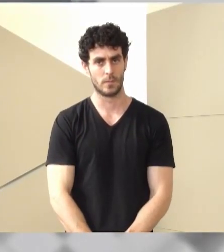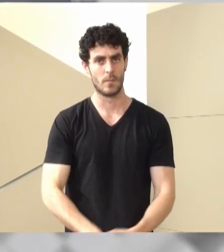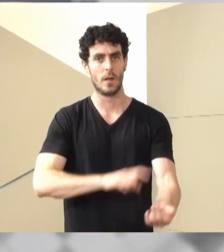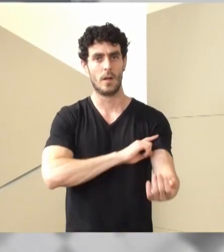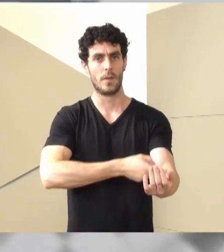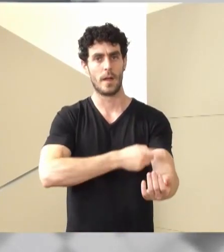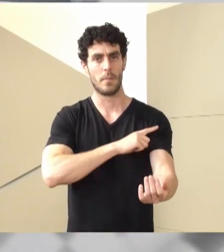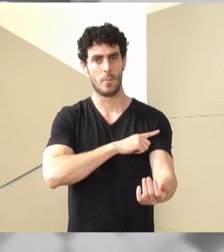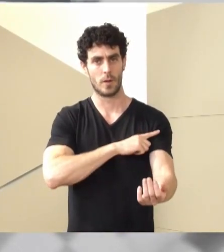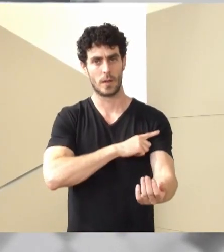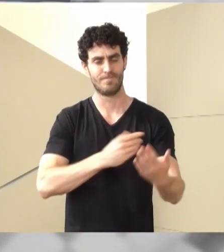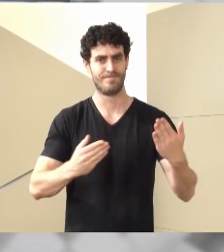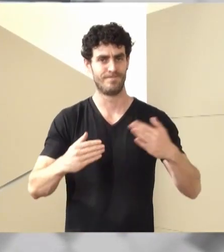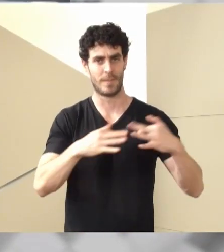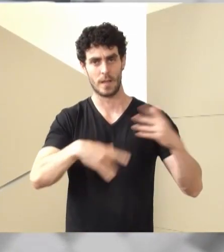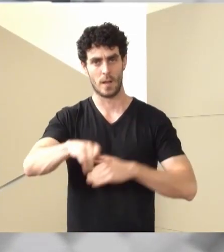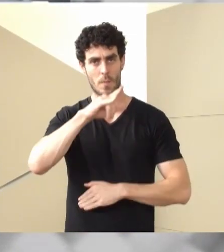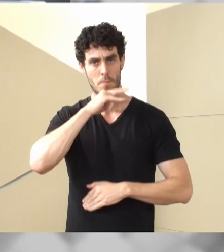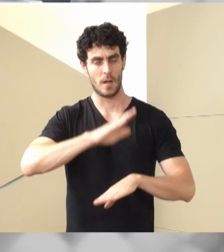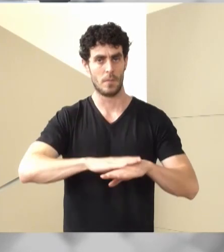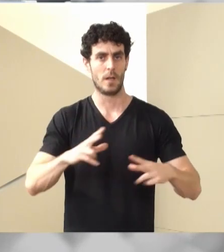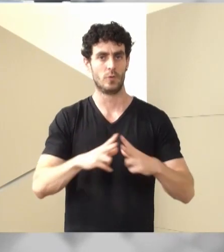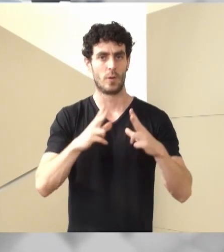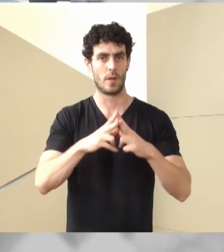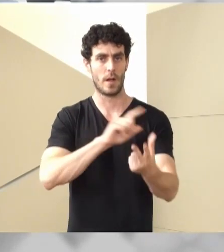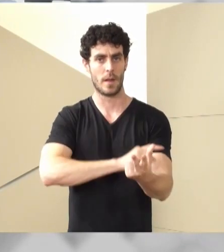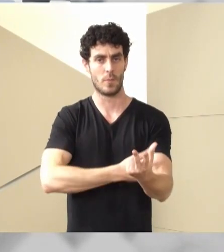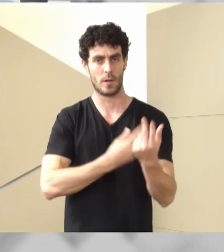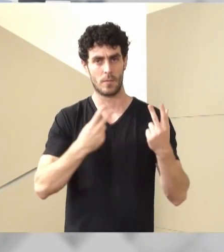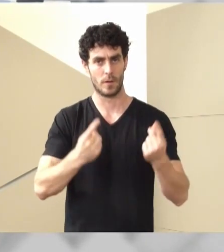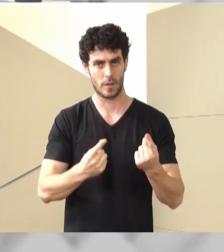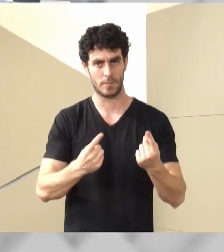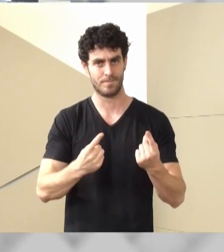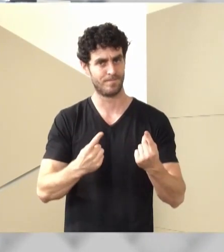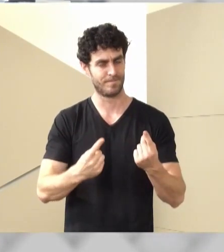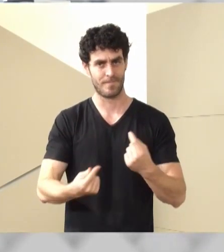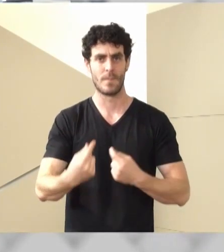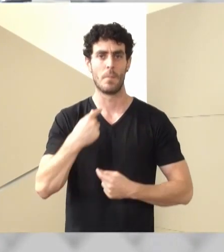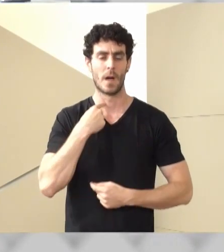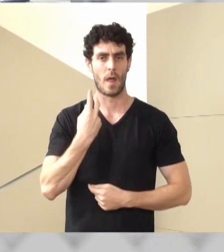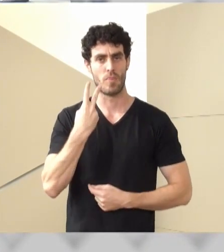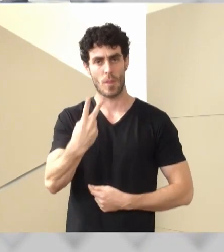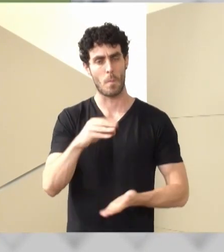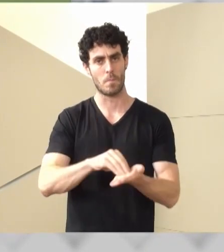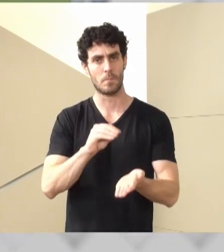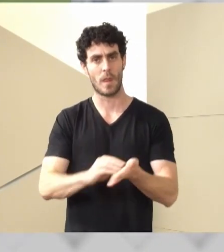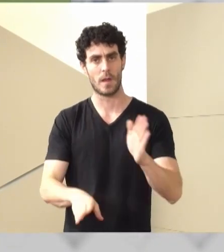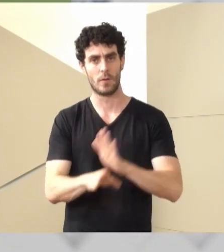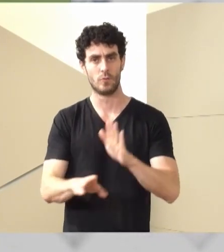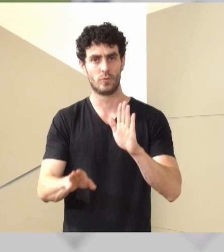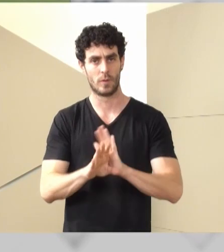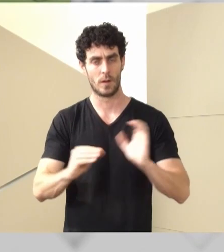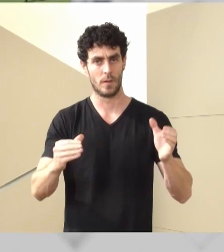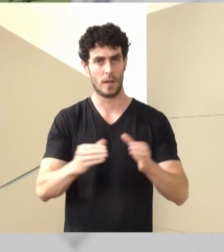Y en deportes, mala jornada de nuevo para la Sociedad Deportiva Logroñés, que perdió en León y encaja así dos derrotas consecutivas. Los riojanos